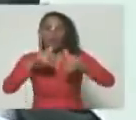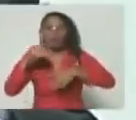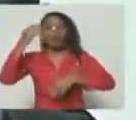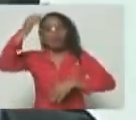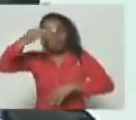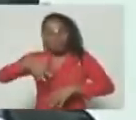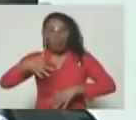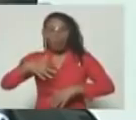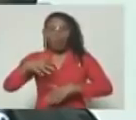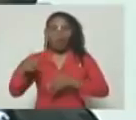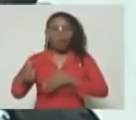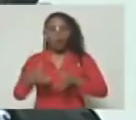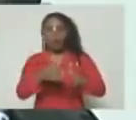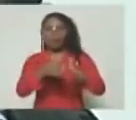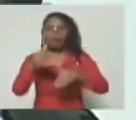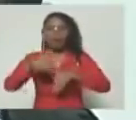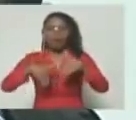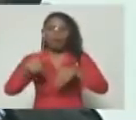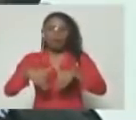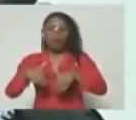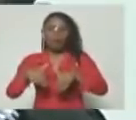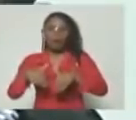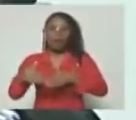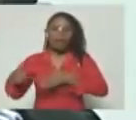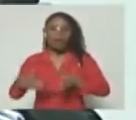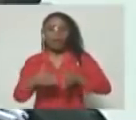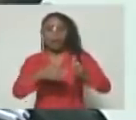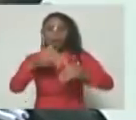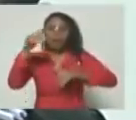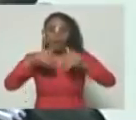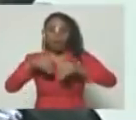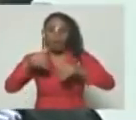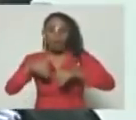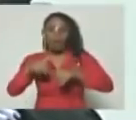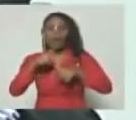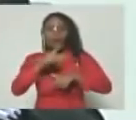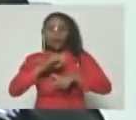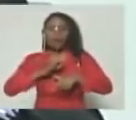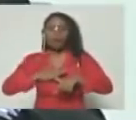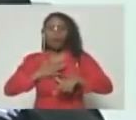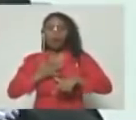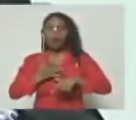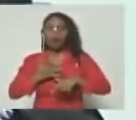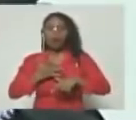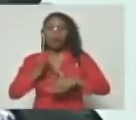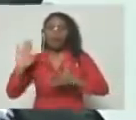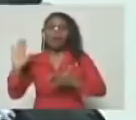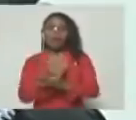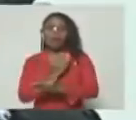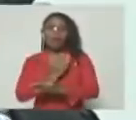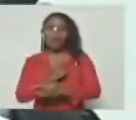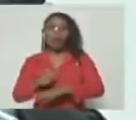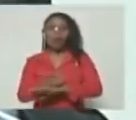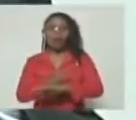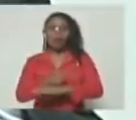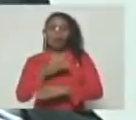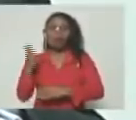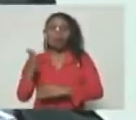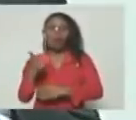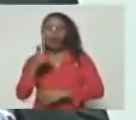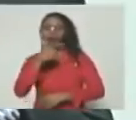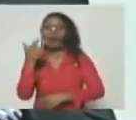en la ruta electoral, y con la ruta electoral es que podemos nosotros quitarle a usted, al gobierno suyo, a los rojos